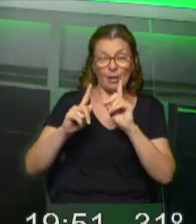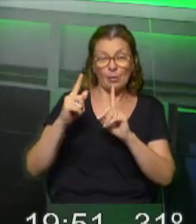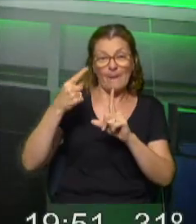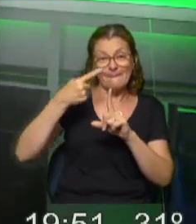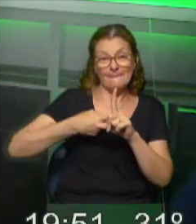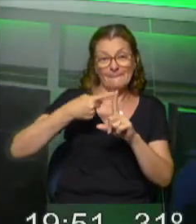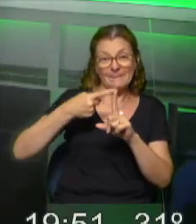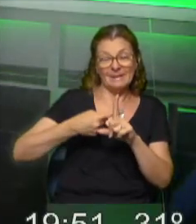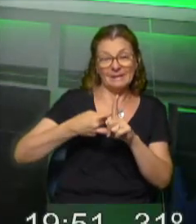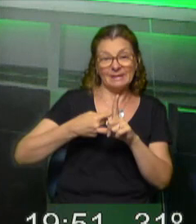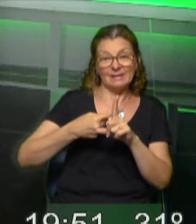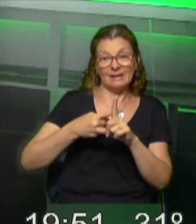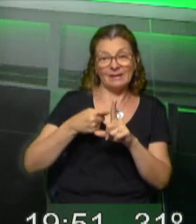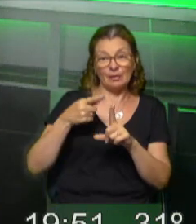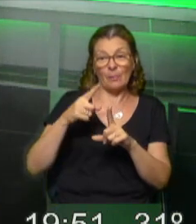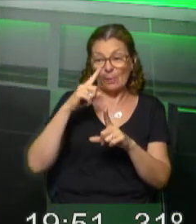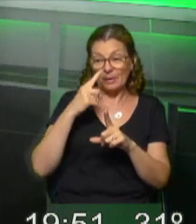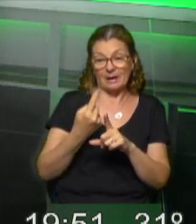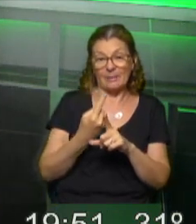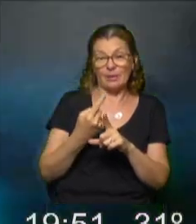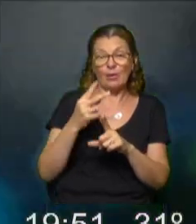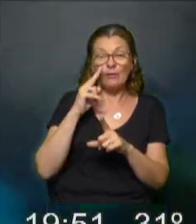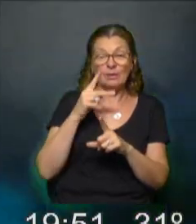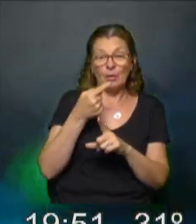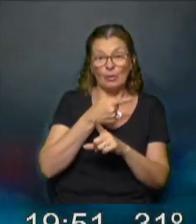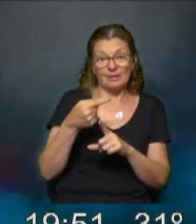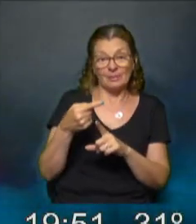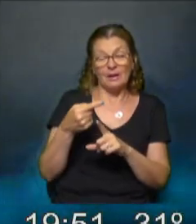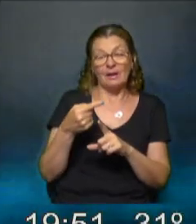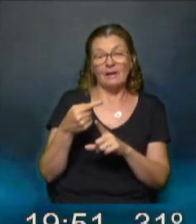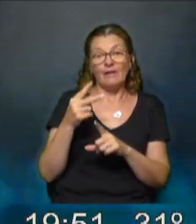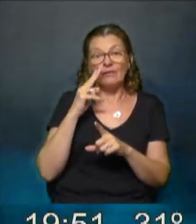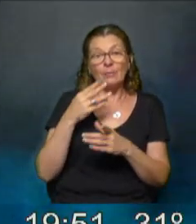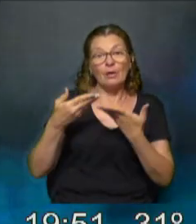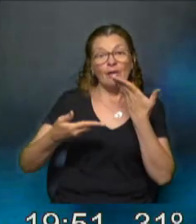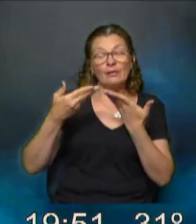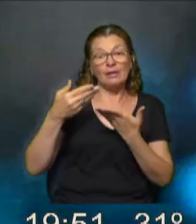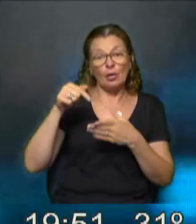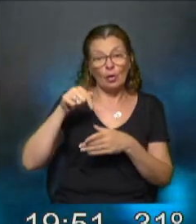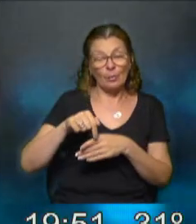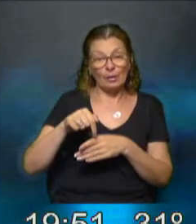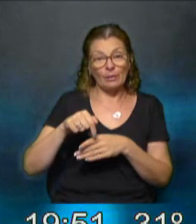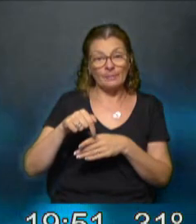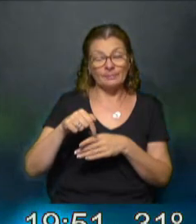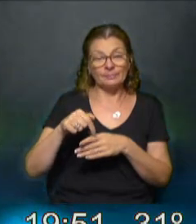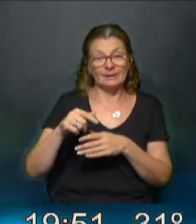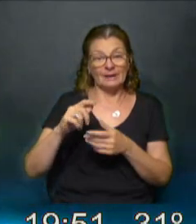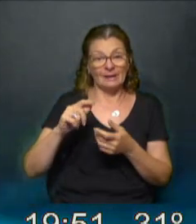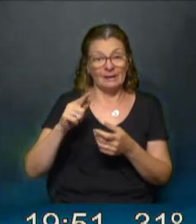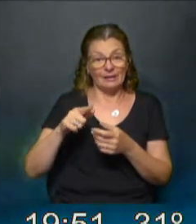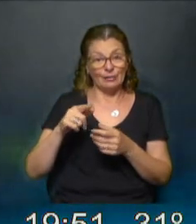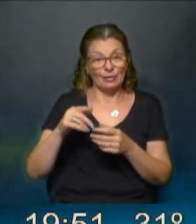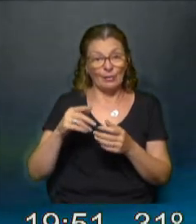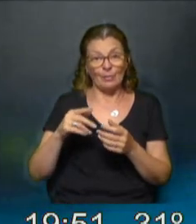meses empiecen a hacer esa aceleración que como vimos hace unas semanas justamente pasar una inflación como la de hoy a una hiperinflación es algo que